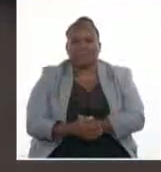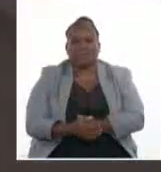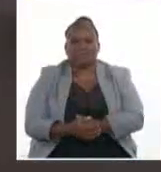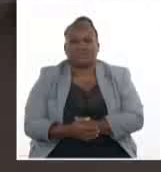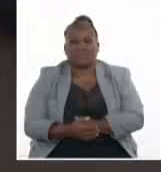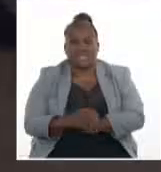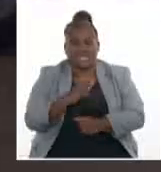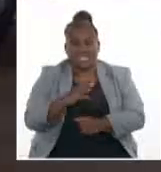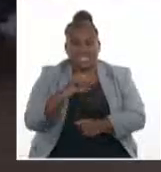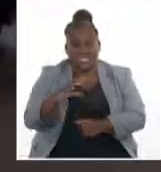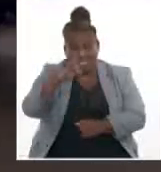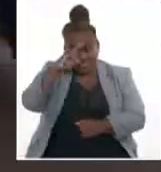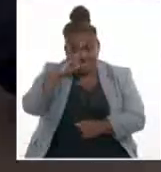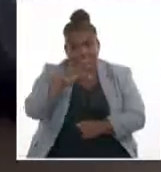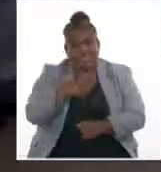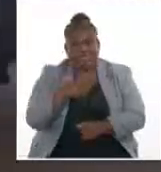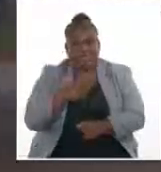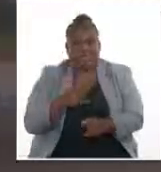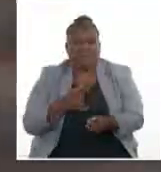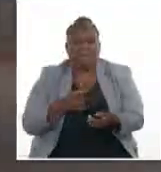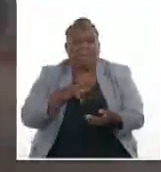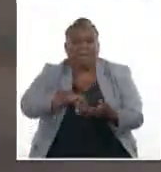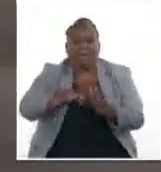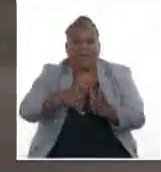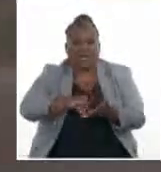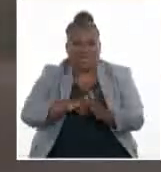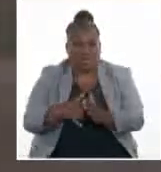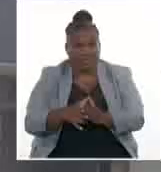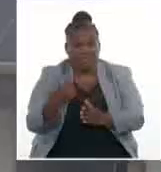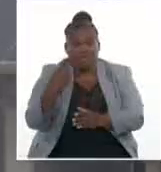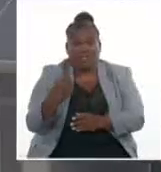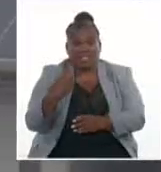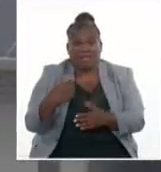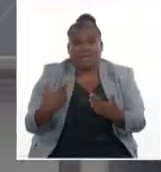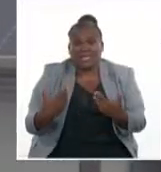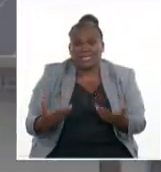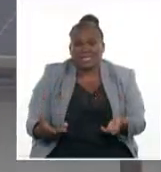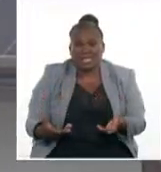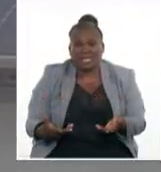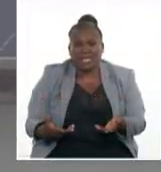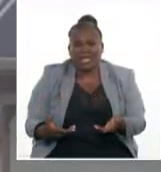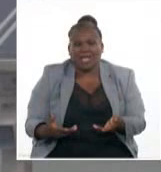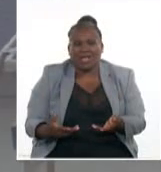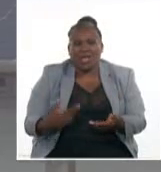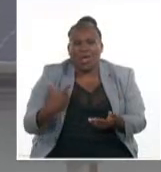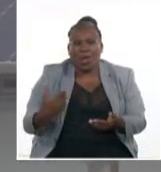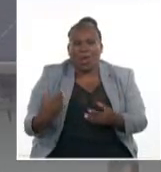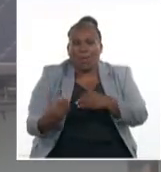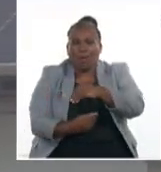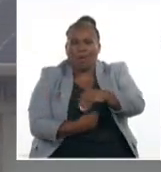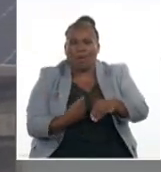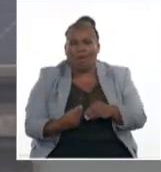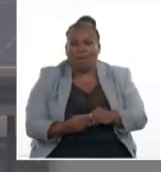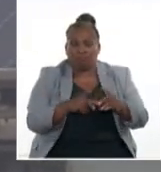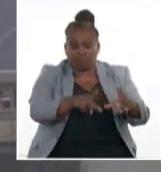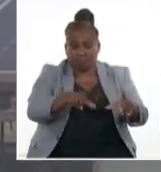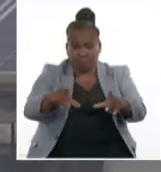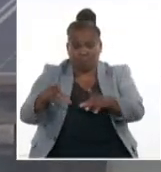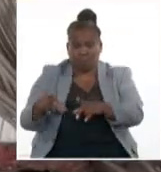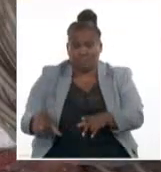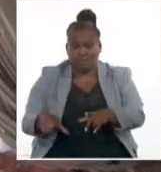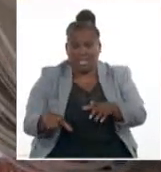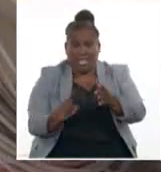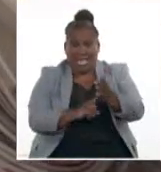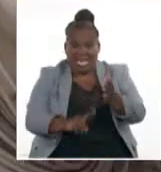un proyecto y una de las cosas fundamentales que nos faltaban era el tema de cómo sustituir la energía eléctrica por energía